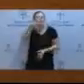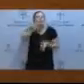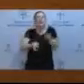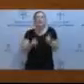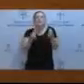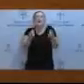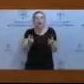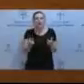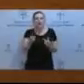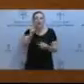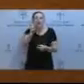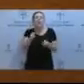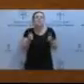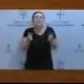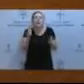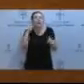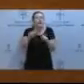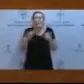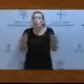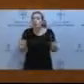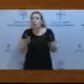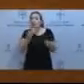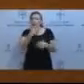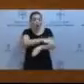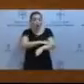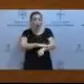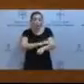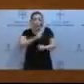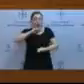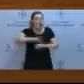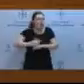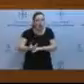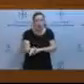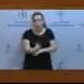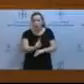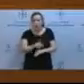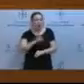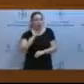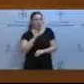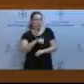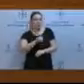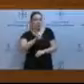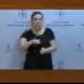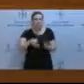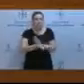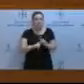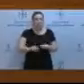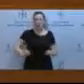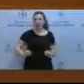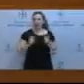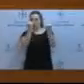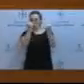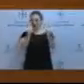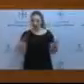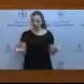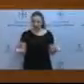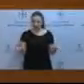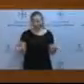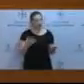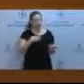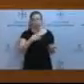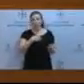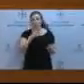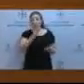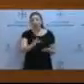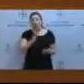¿De qué sirve? Si tenemos un gobierno que es un gobierno incumplidor, que es un gobierno que está en un estado de rebeldía, aparte de la apatía